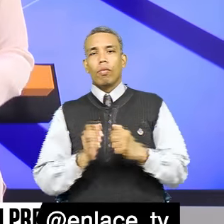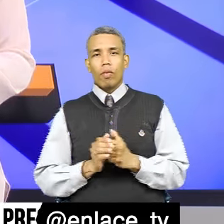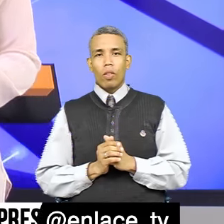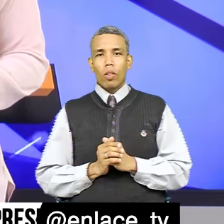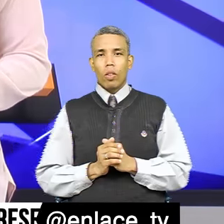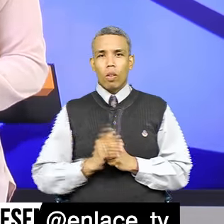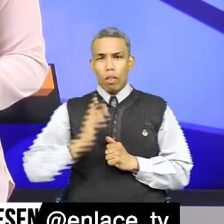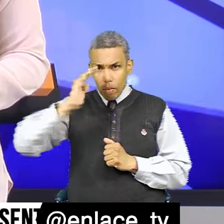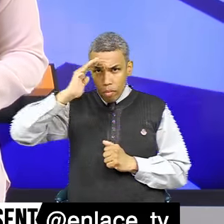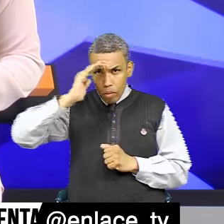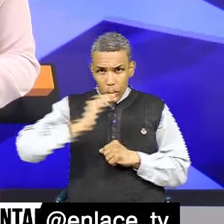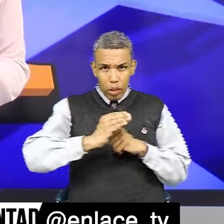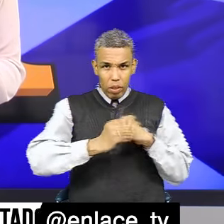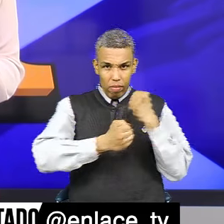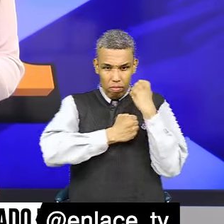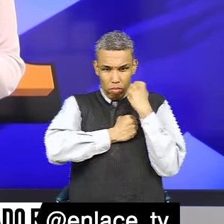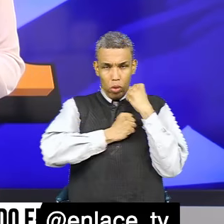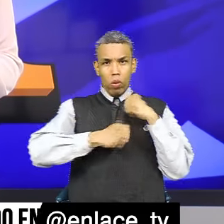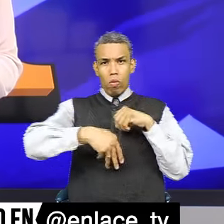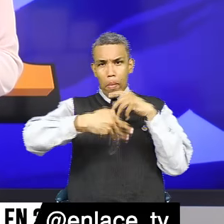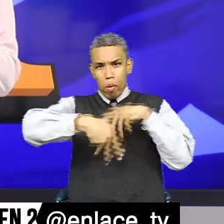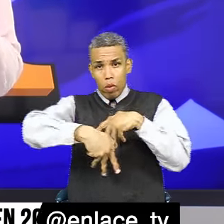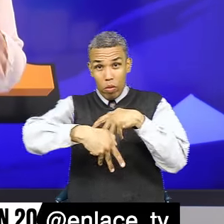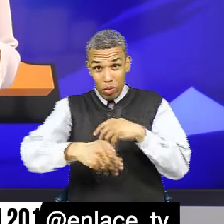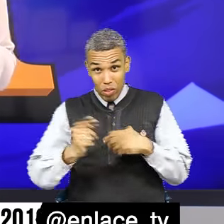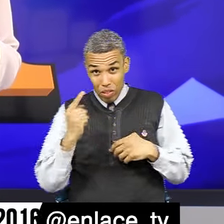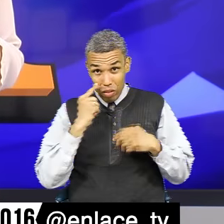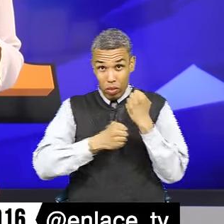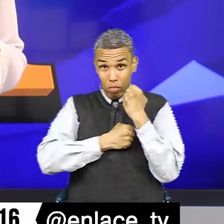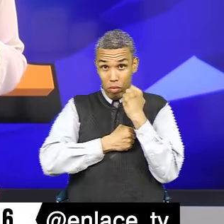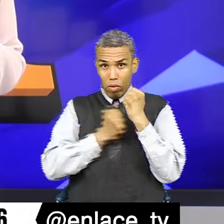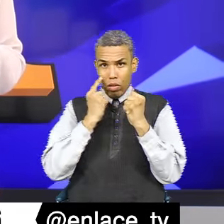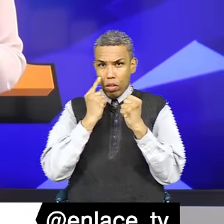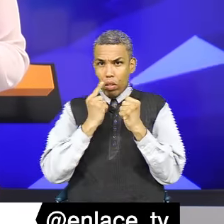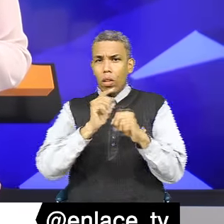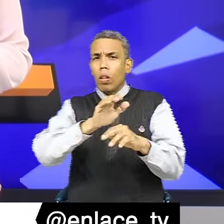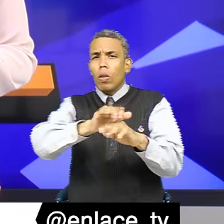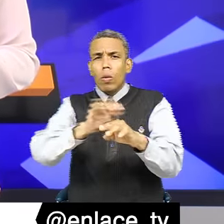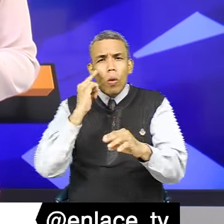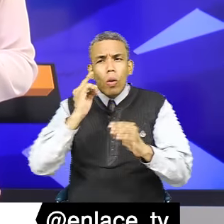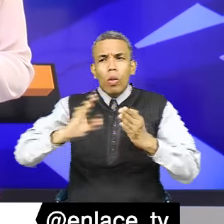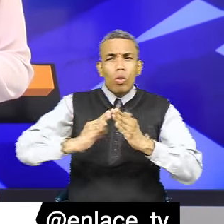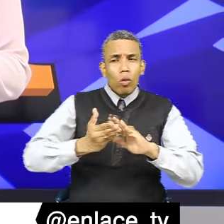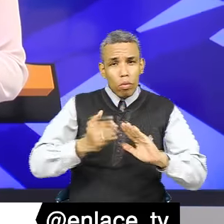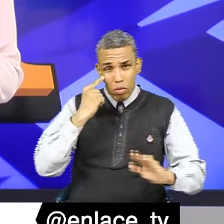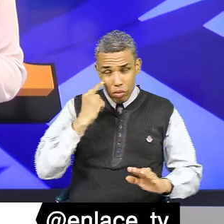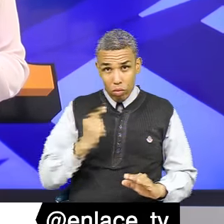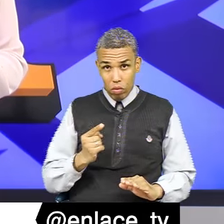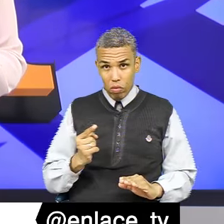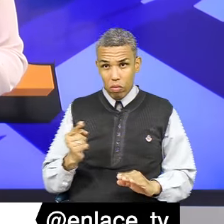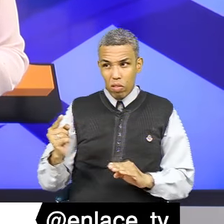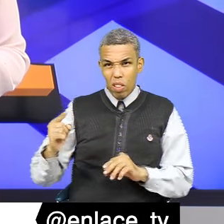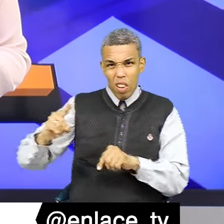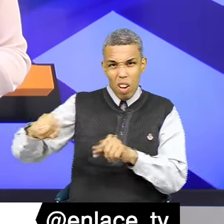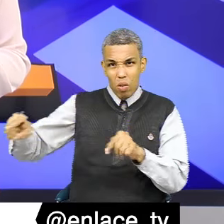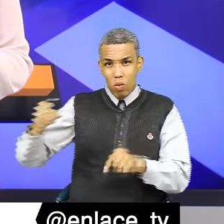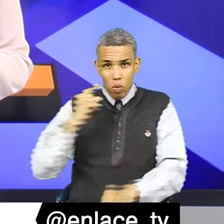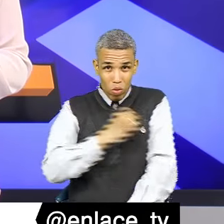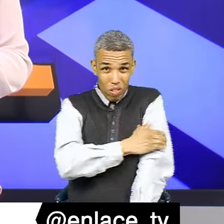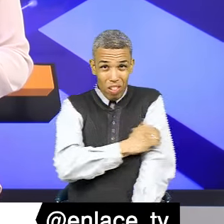Ejército Nacional le dice a la comunidad en el Magdalena Medio que no se dejen amedrantar ante las amenazas de las